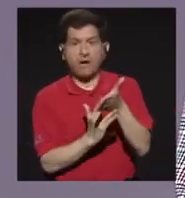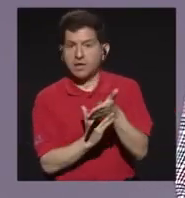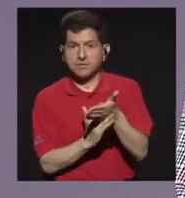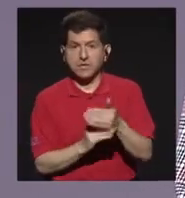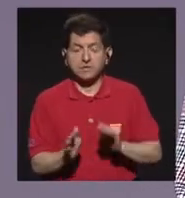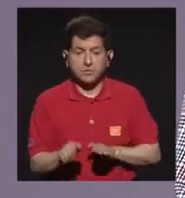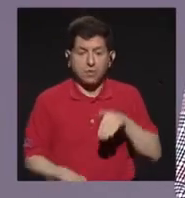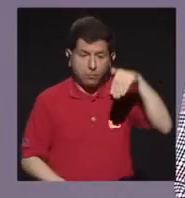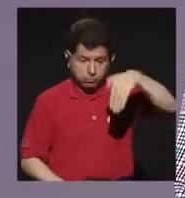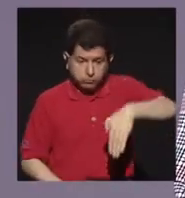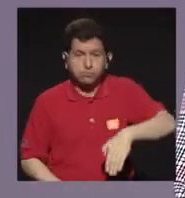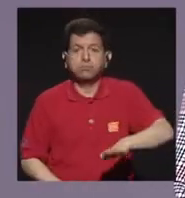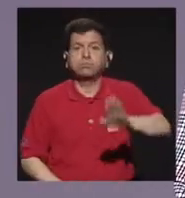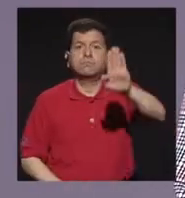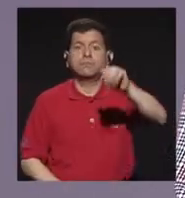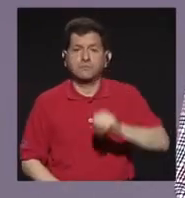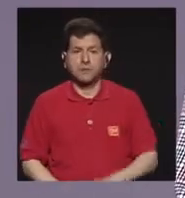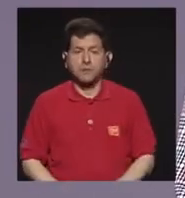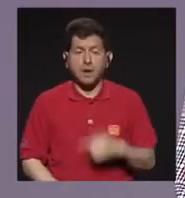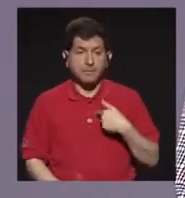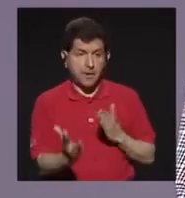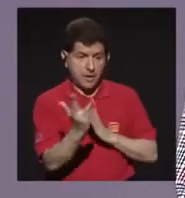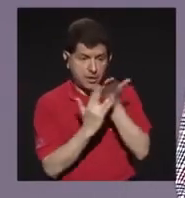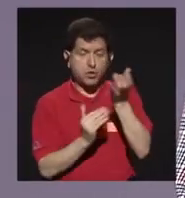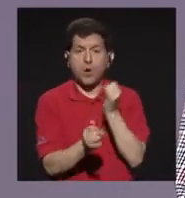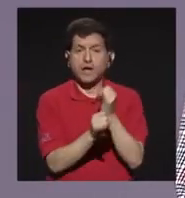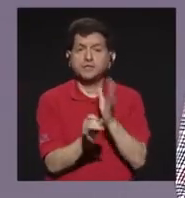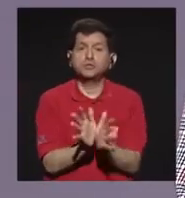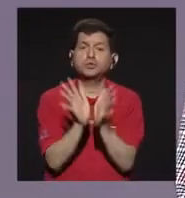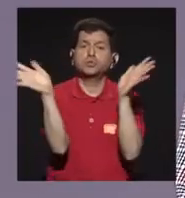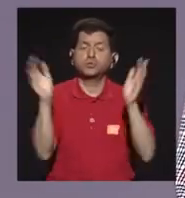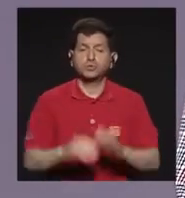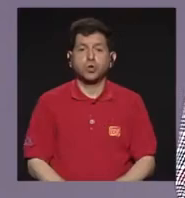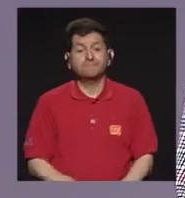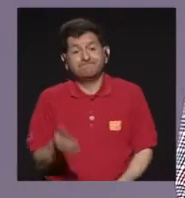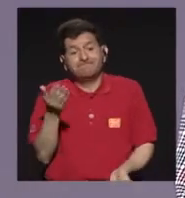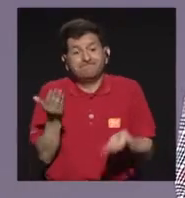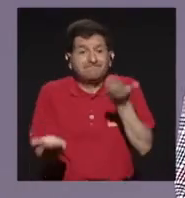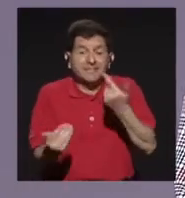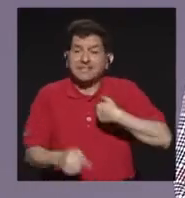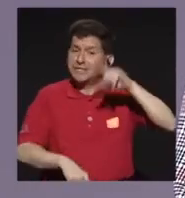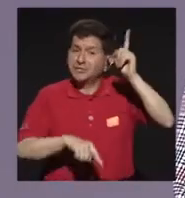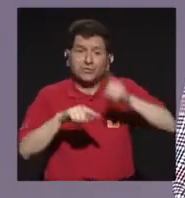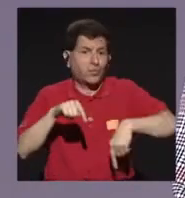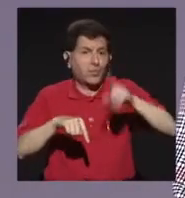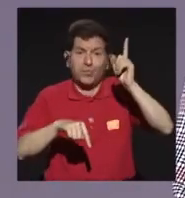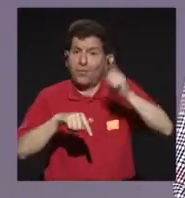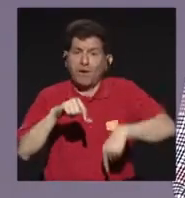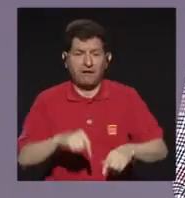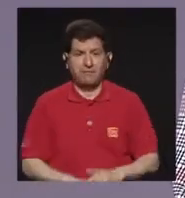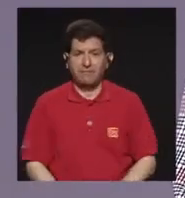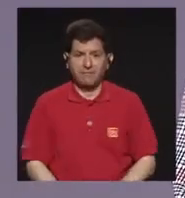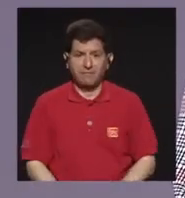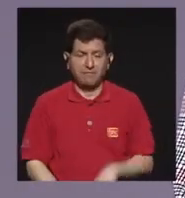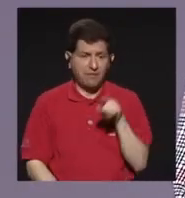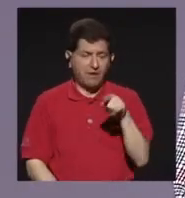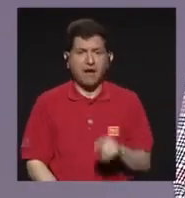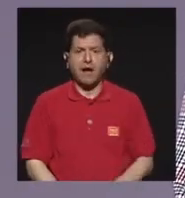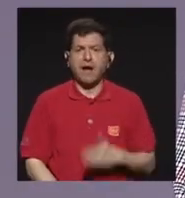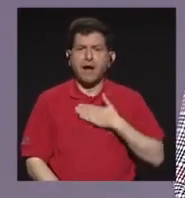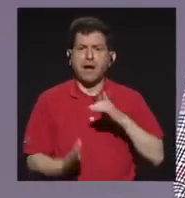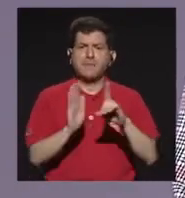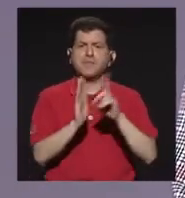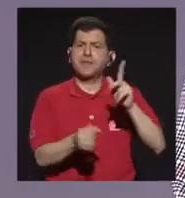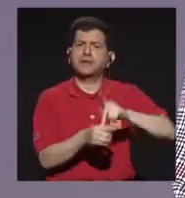una rampa para ingresar a una institución pública, posiblemente no podría ejercer mi